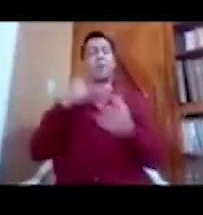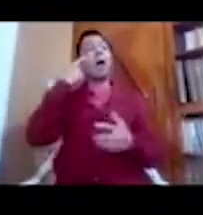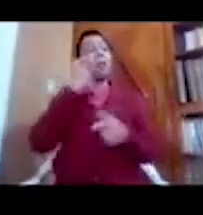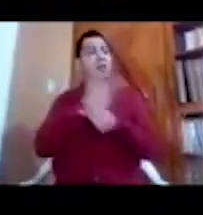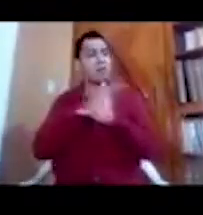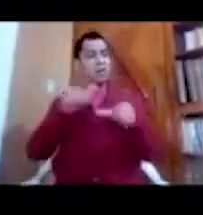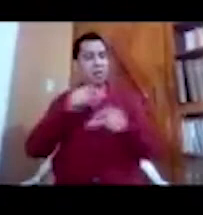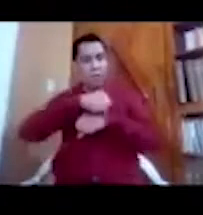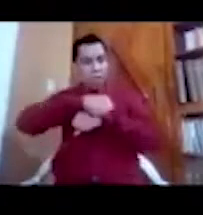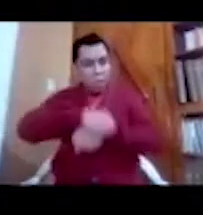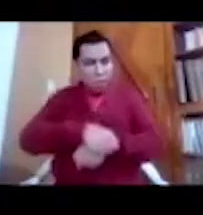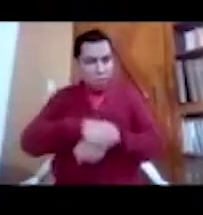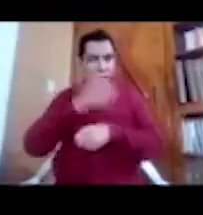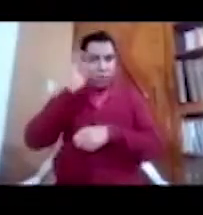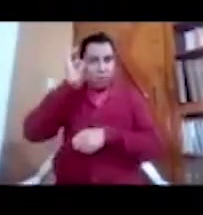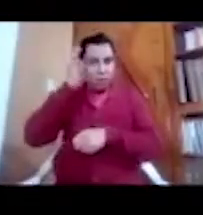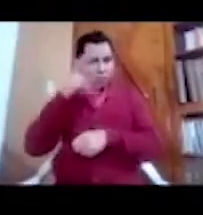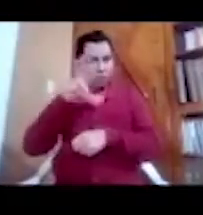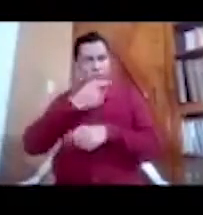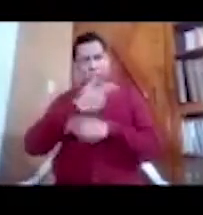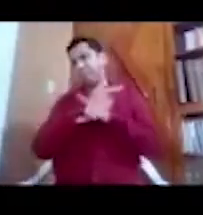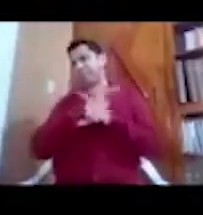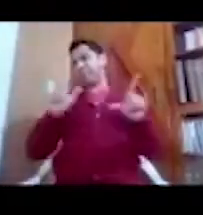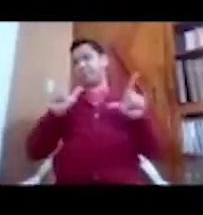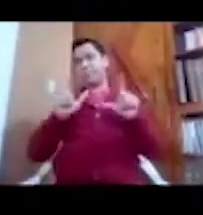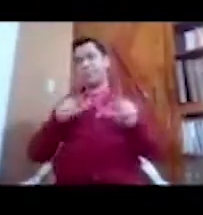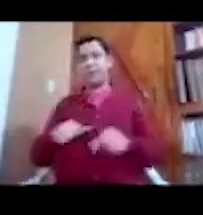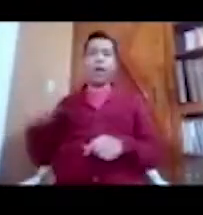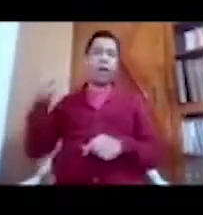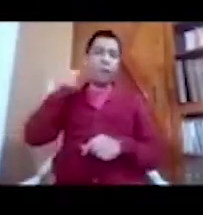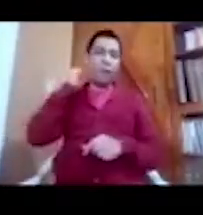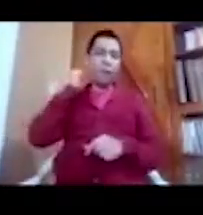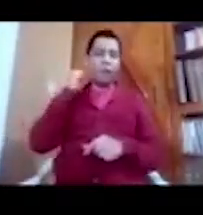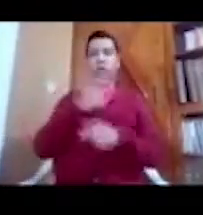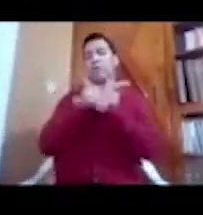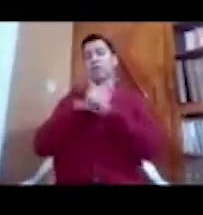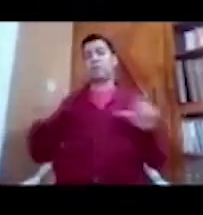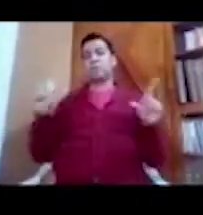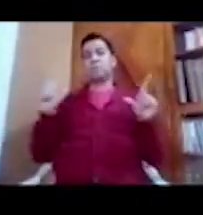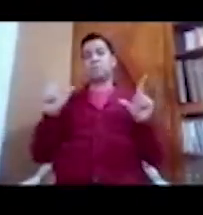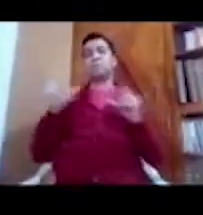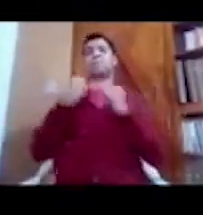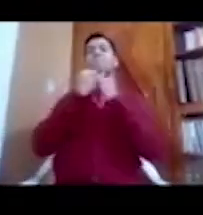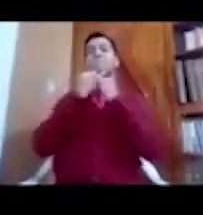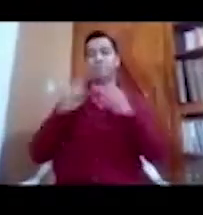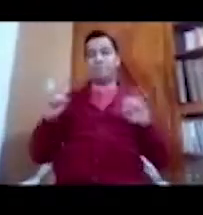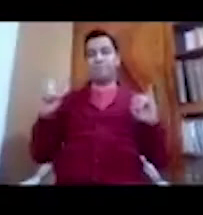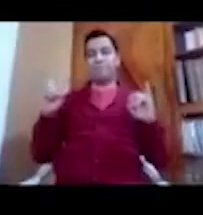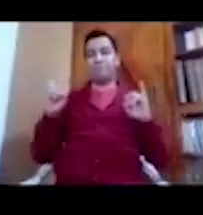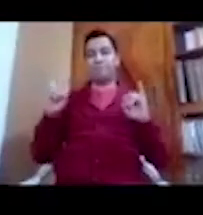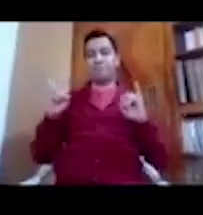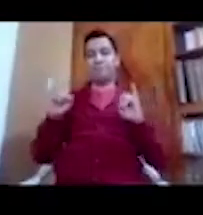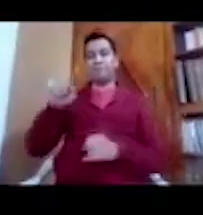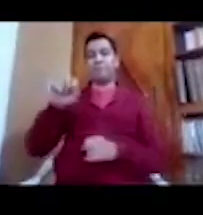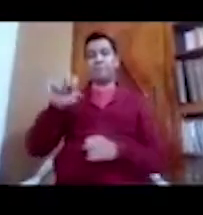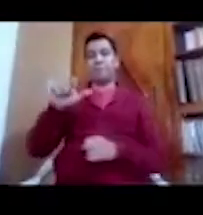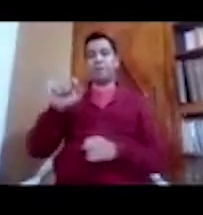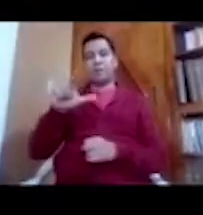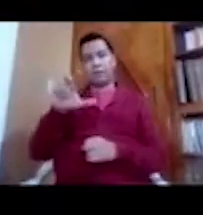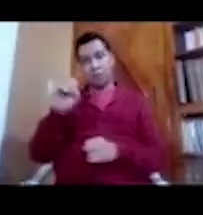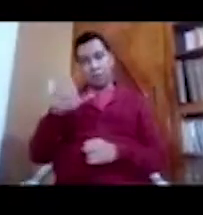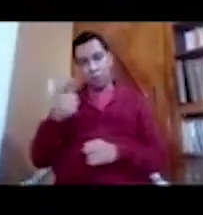sujeción, sobre todo de Azcapotzalco, y es entonces que se convierten en independientes, tanto Tlatelolco como